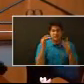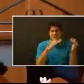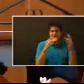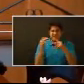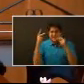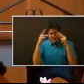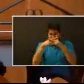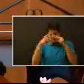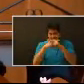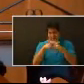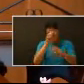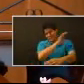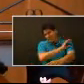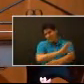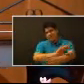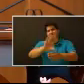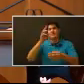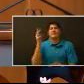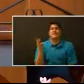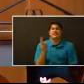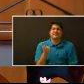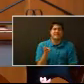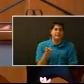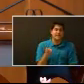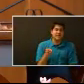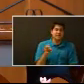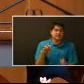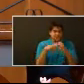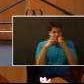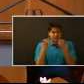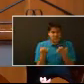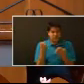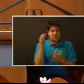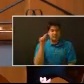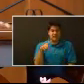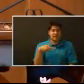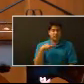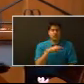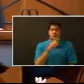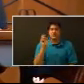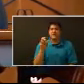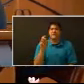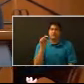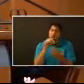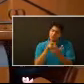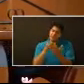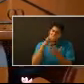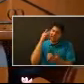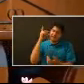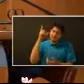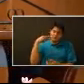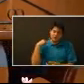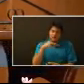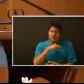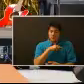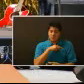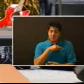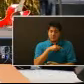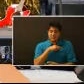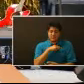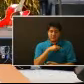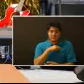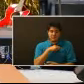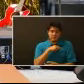batallando continuamente. Entonces, aquí nosotros debemos de pedirle al Señor que nuestros